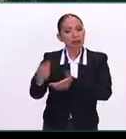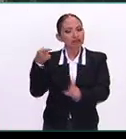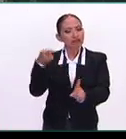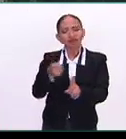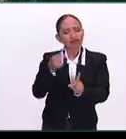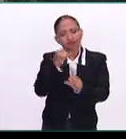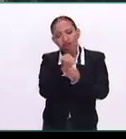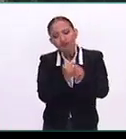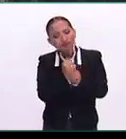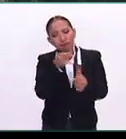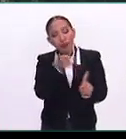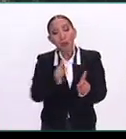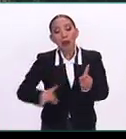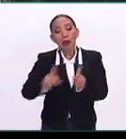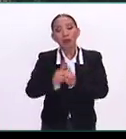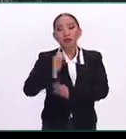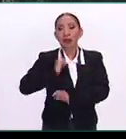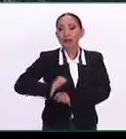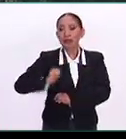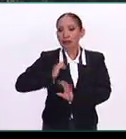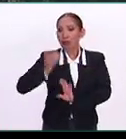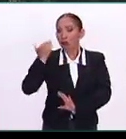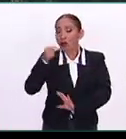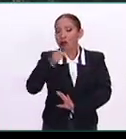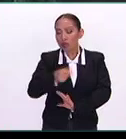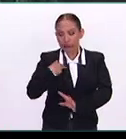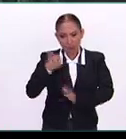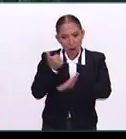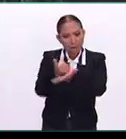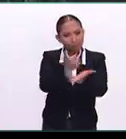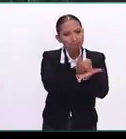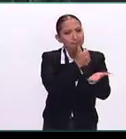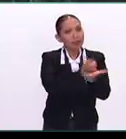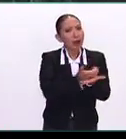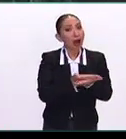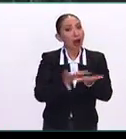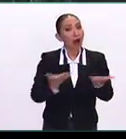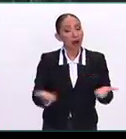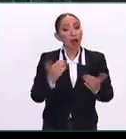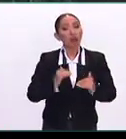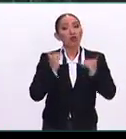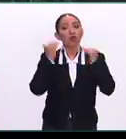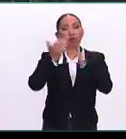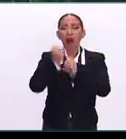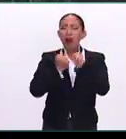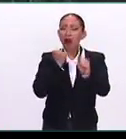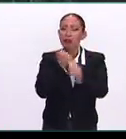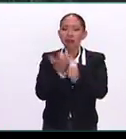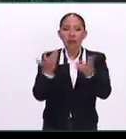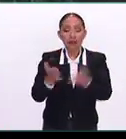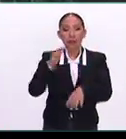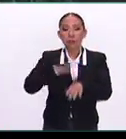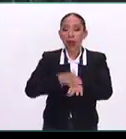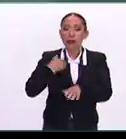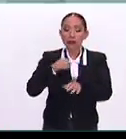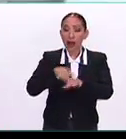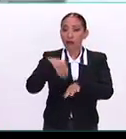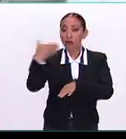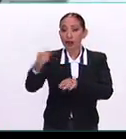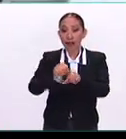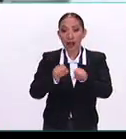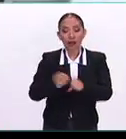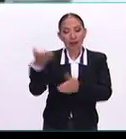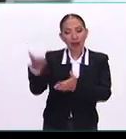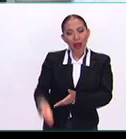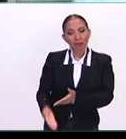objeto de estudio, los pueblos prehispánicos, en una causa social que enarbola desde hace décadas más allá de las aulas.